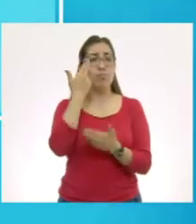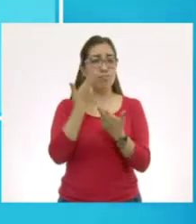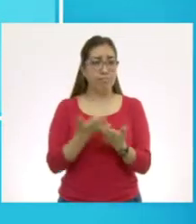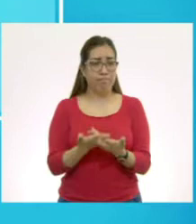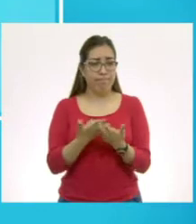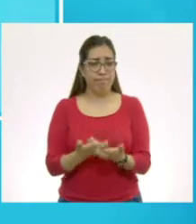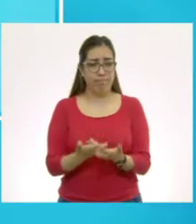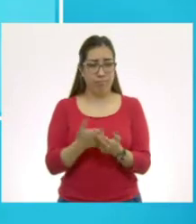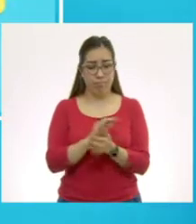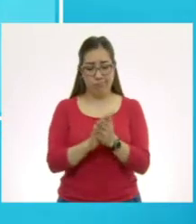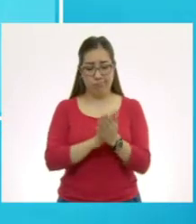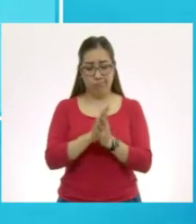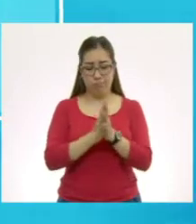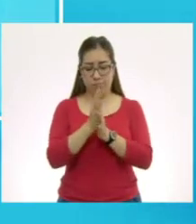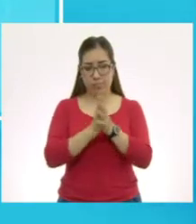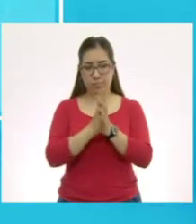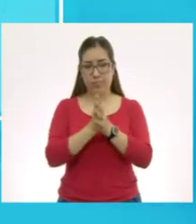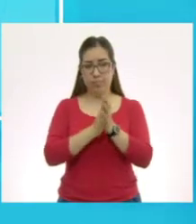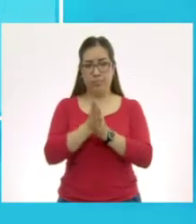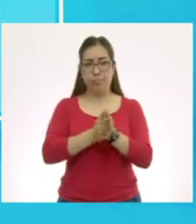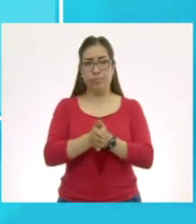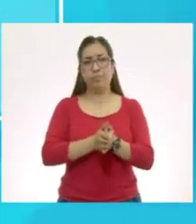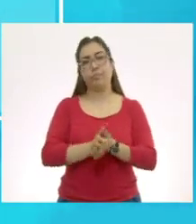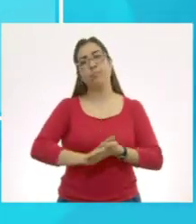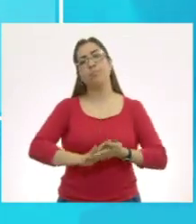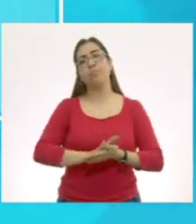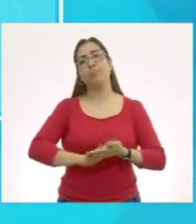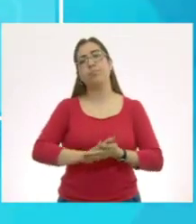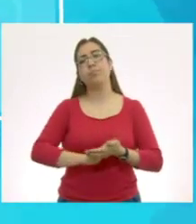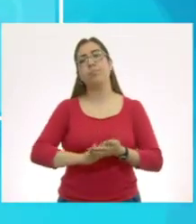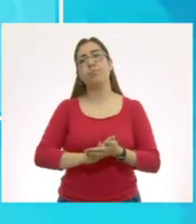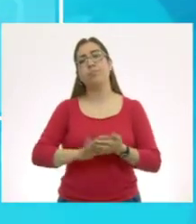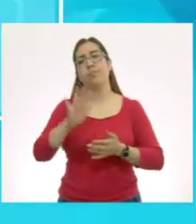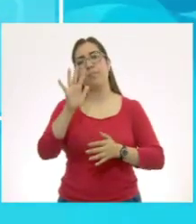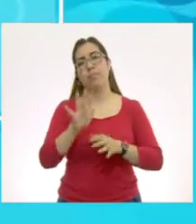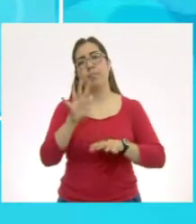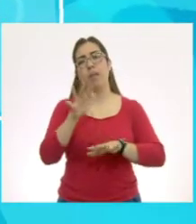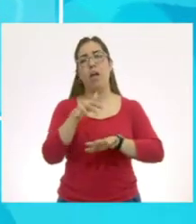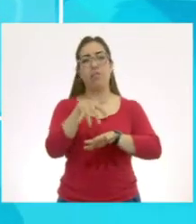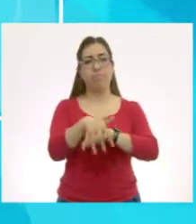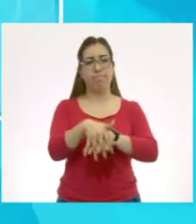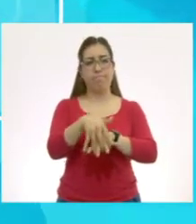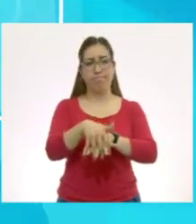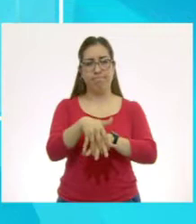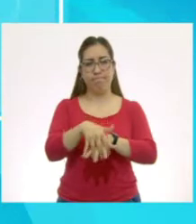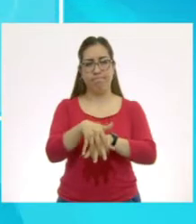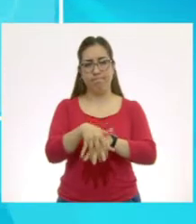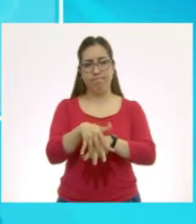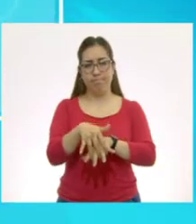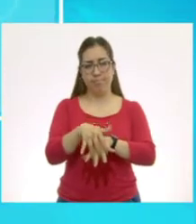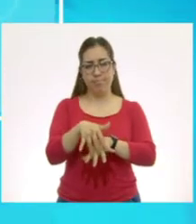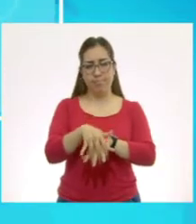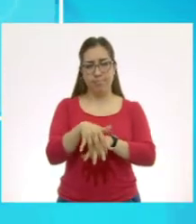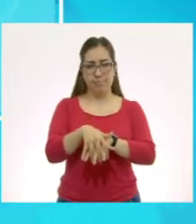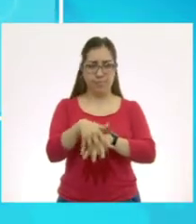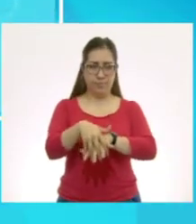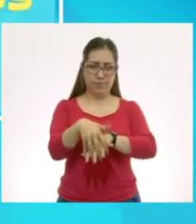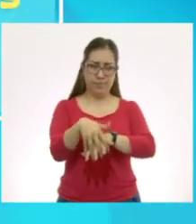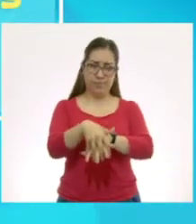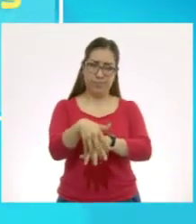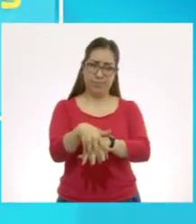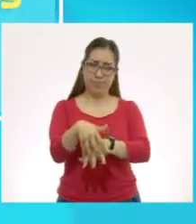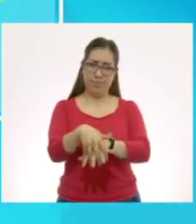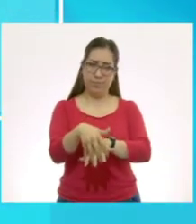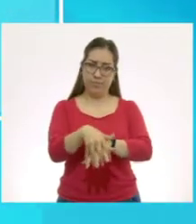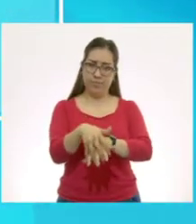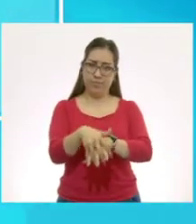jabón. Frota tus palmas una con la otra. Ahora, frota la palma de una de tus manos contra el dorso de la otra,